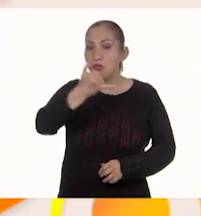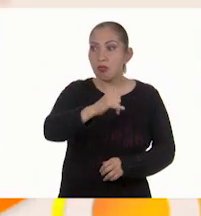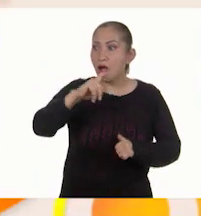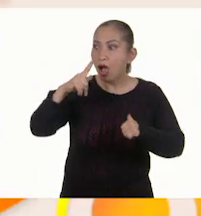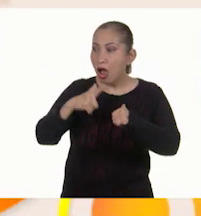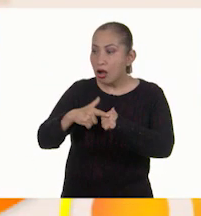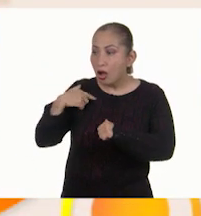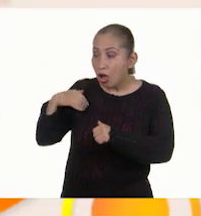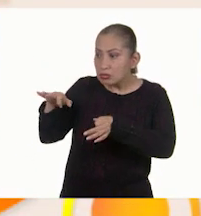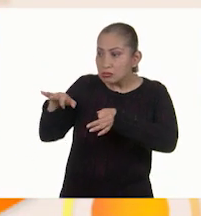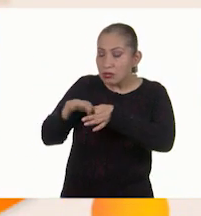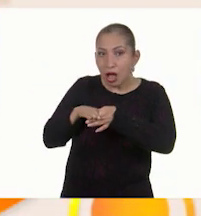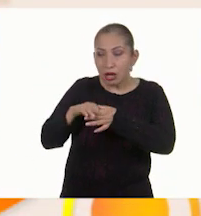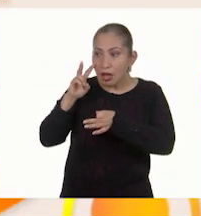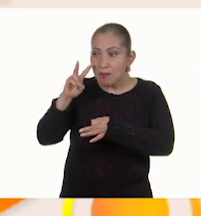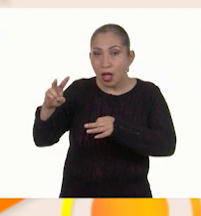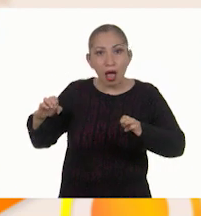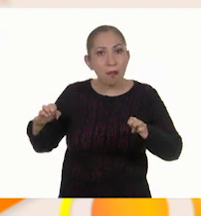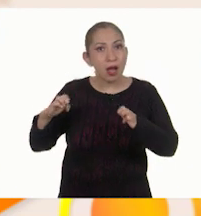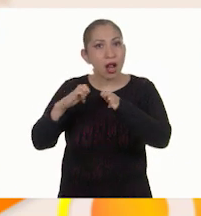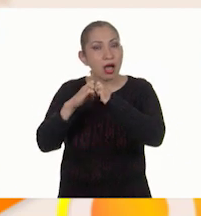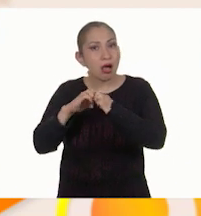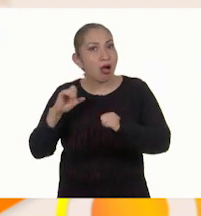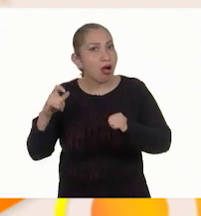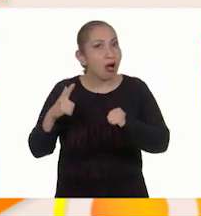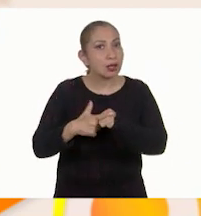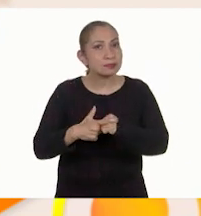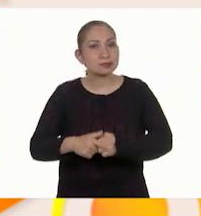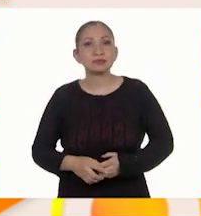o alguien cerca de ti tenga una emergencia.